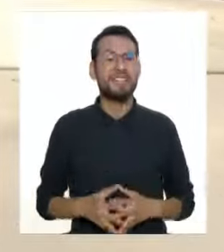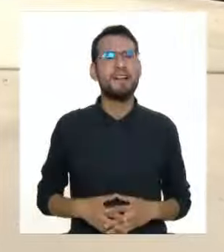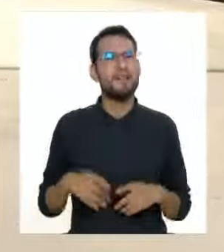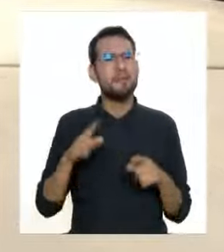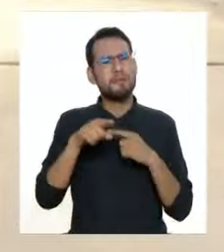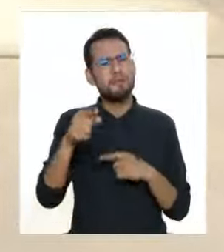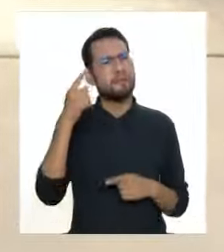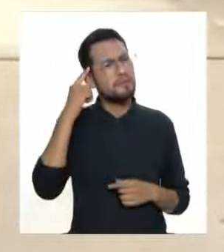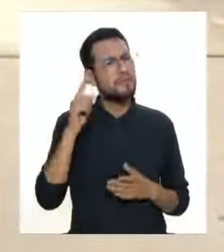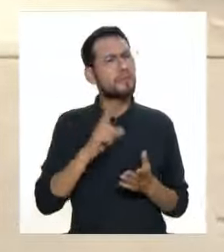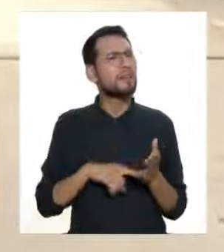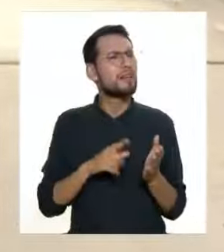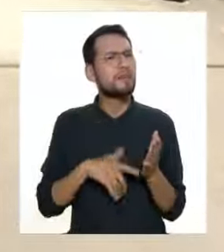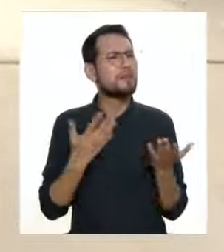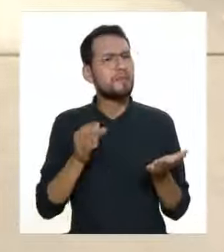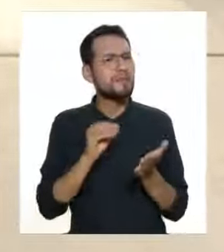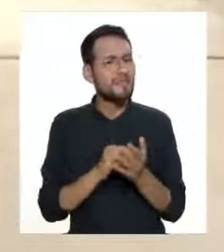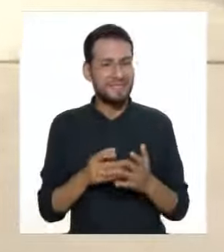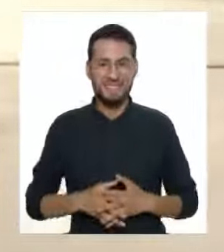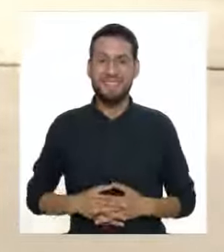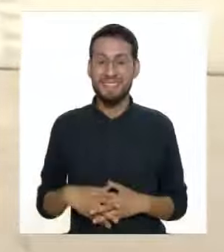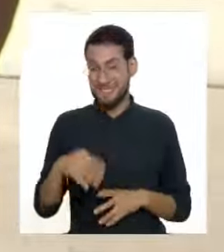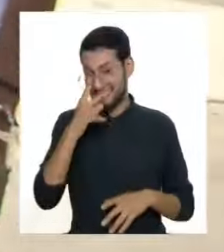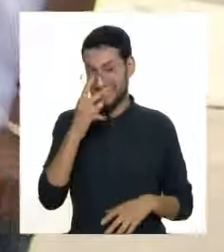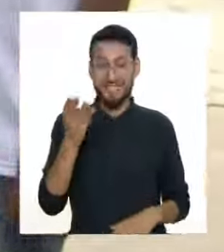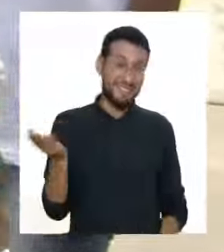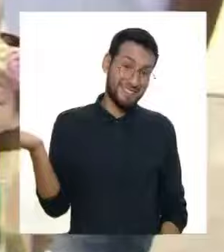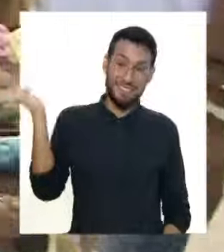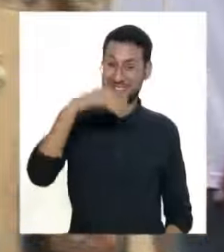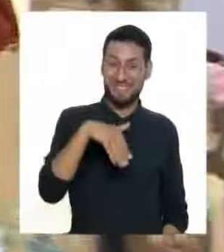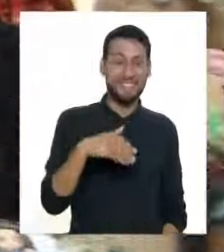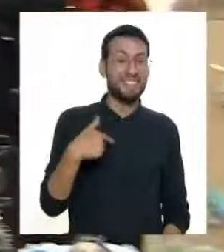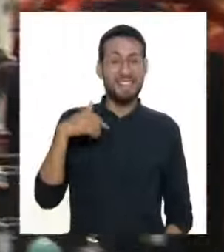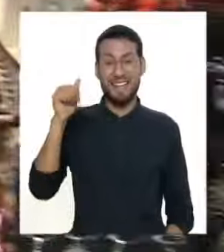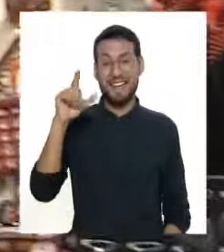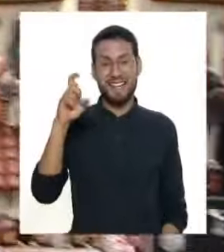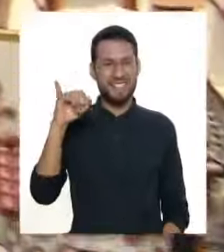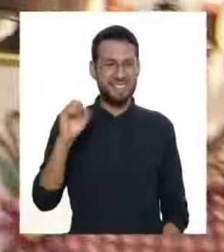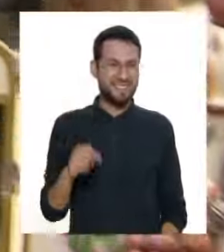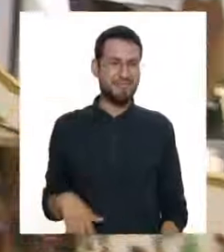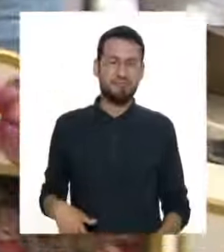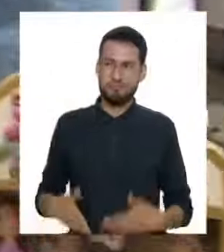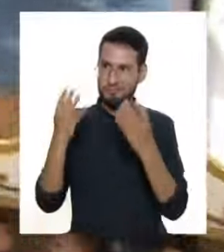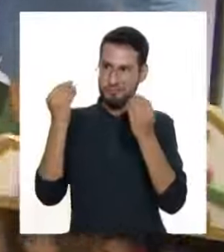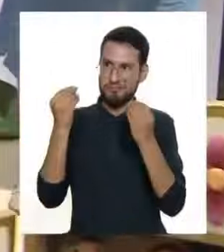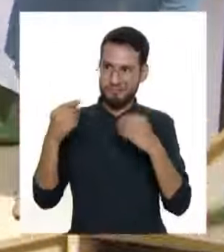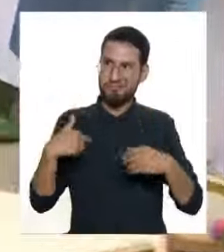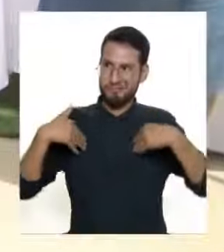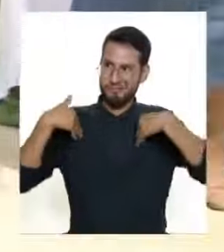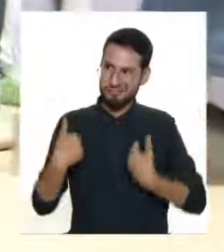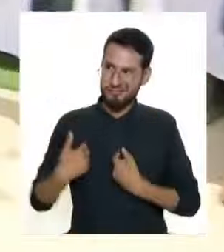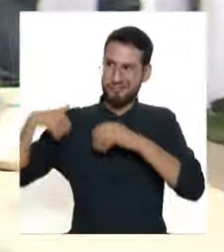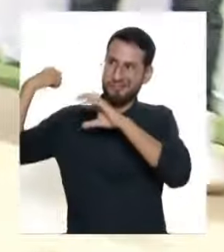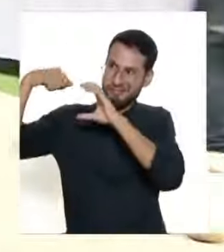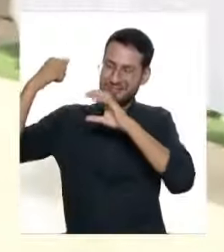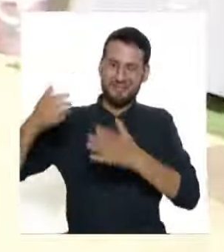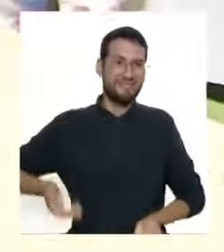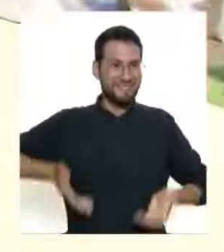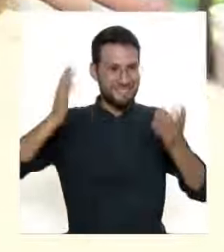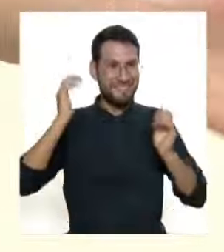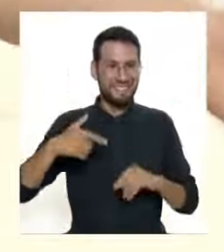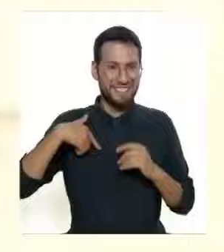me preguntaban, ¿qué más hay? ¿Qué más hay? Así que sígueme, Alexis. Alexis me debe decir a Vanessa, tienes cansada de